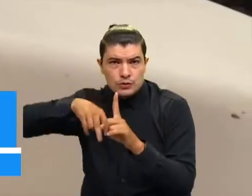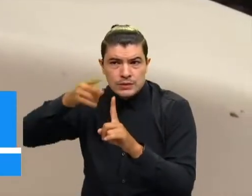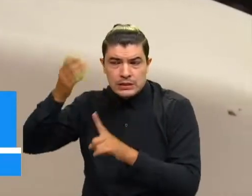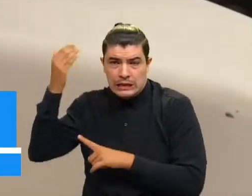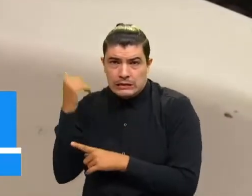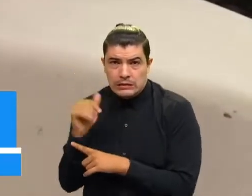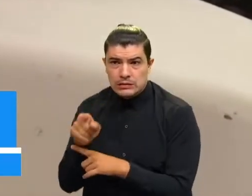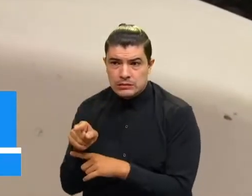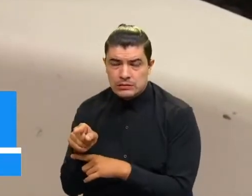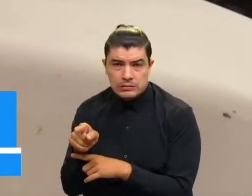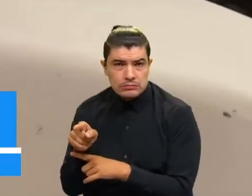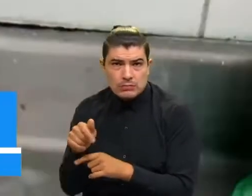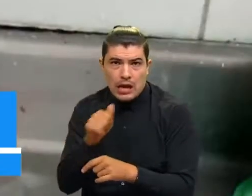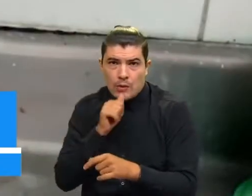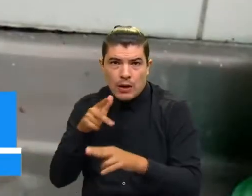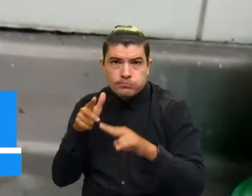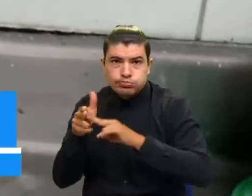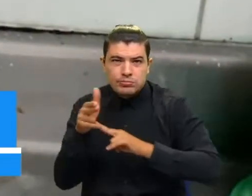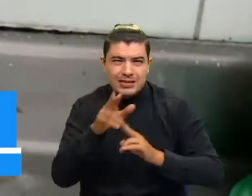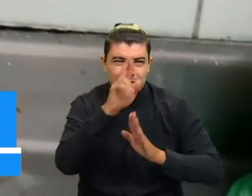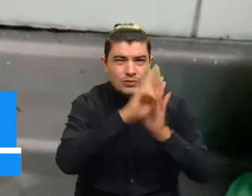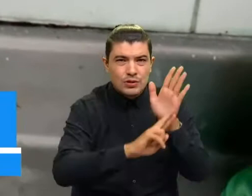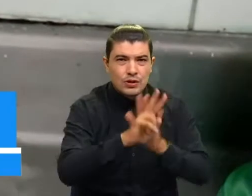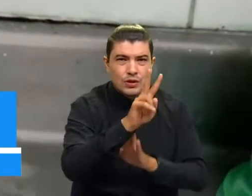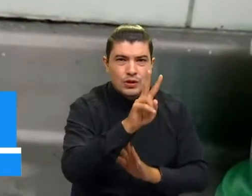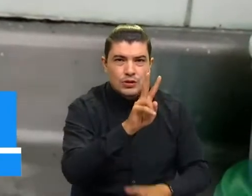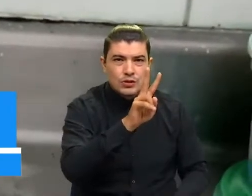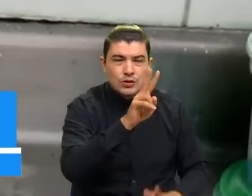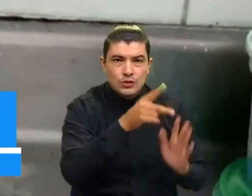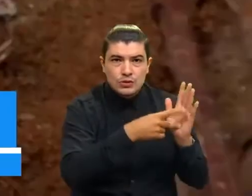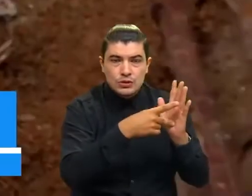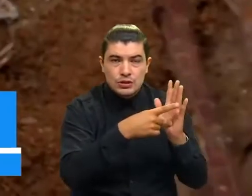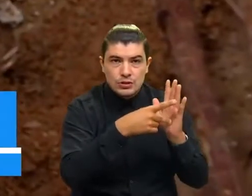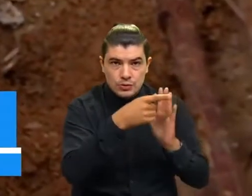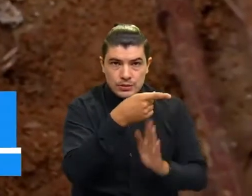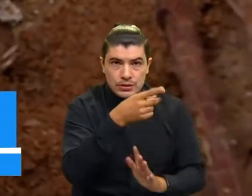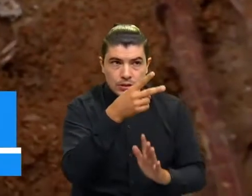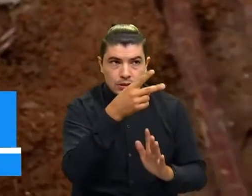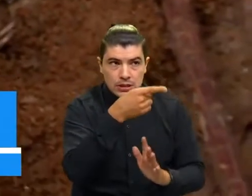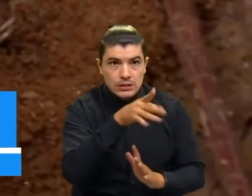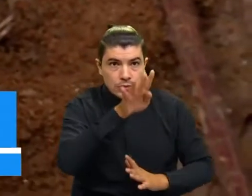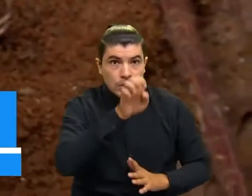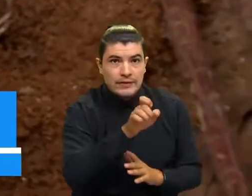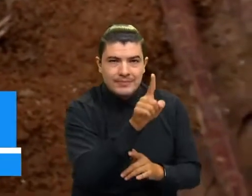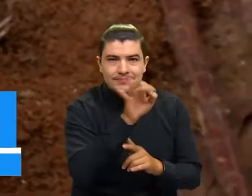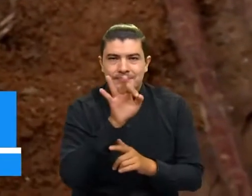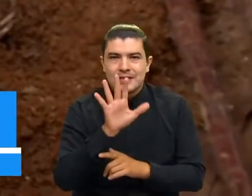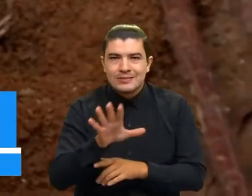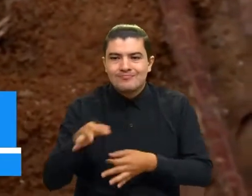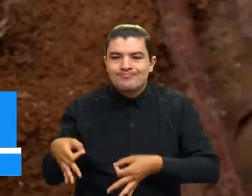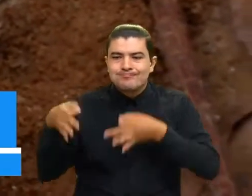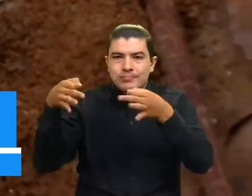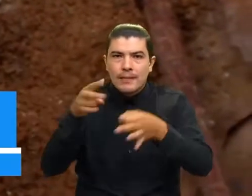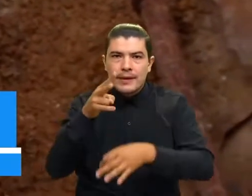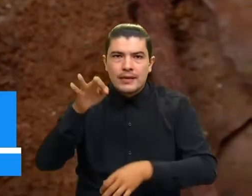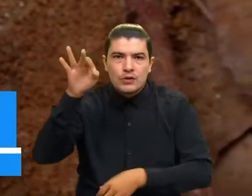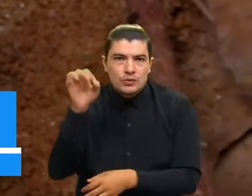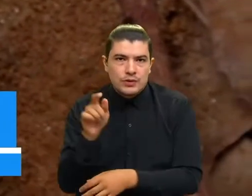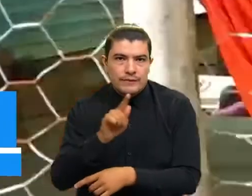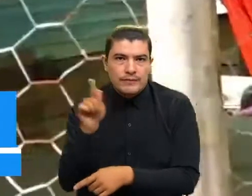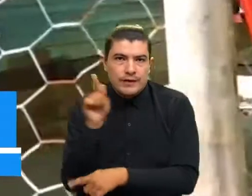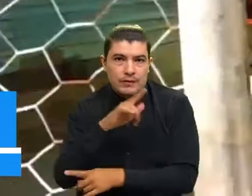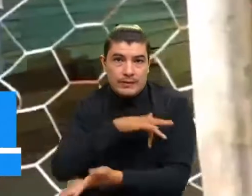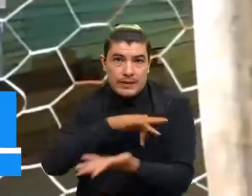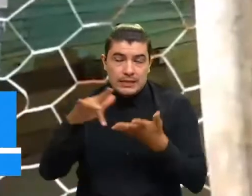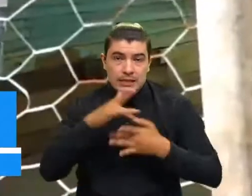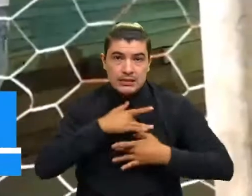agua. Según la resolución 1913, el ministerio extendió la pandemia hasta el 28 de febrero del 2022. Las empresas